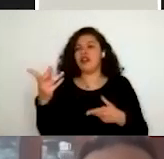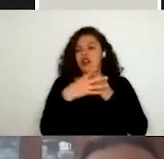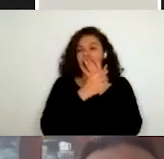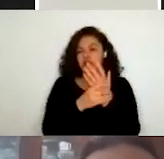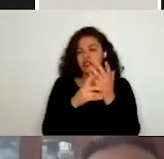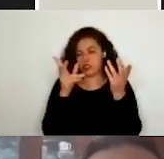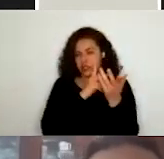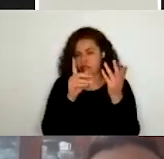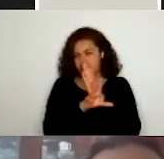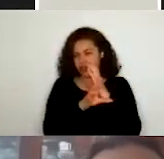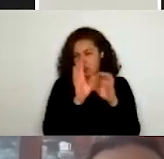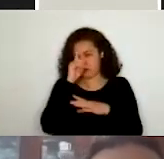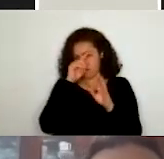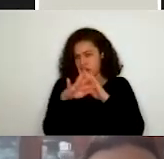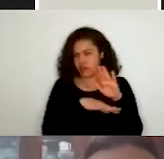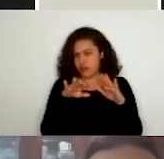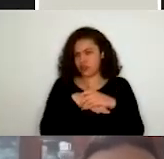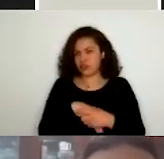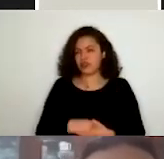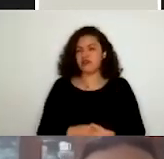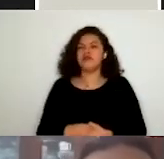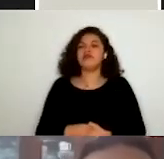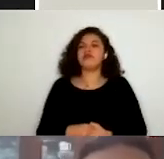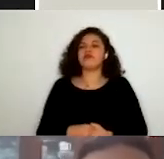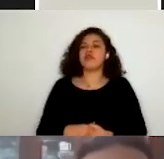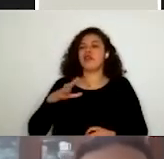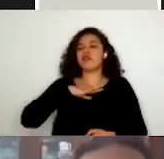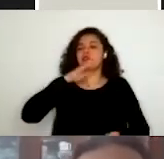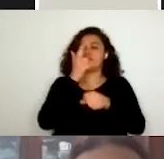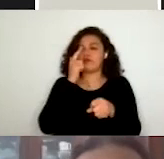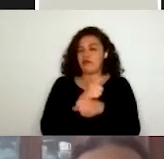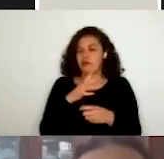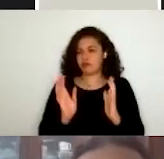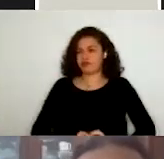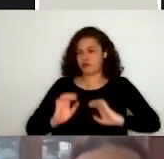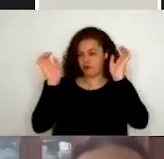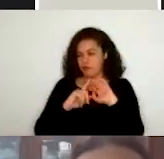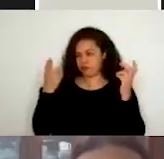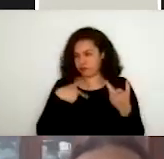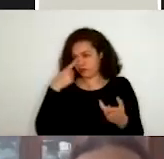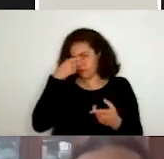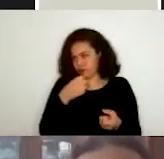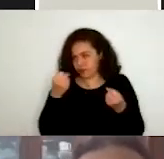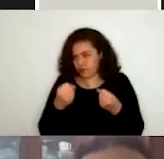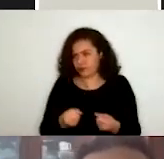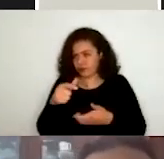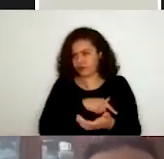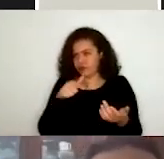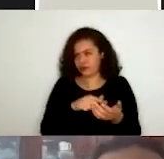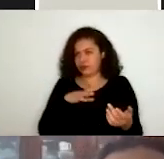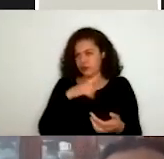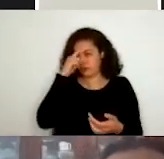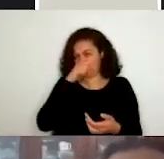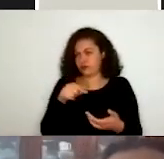de referencia. Contar con un dictamen estructural del inmueble que garantice la seguridad del establecimiento o inmueble.